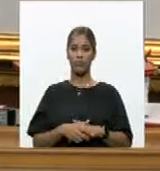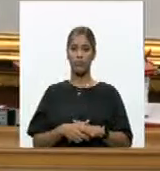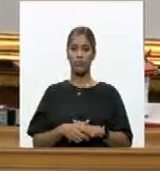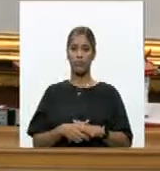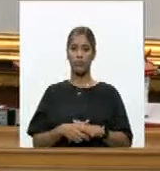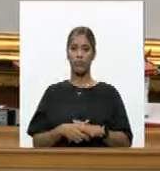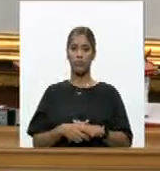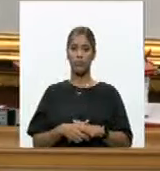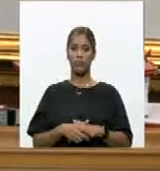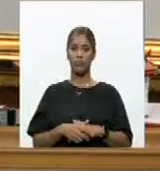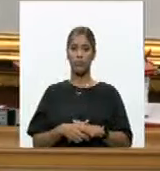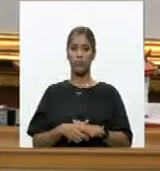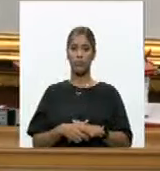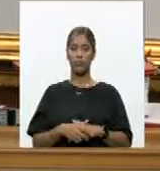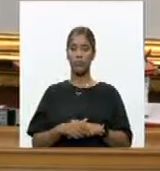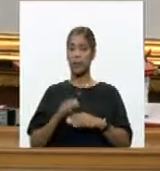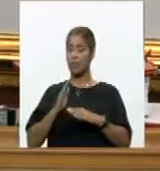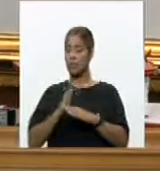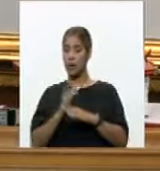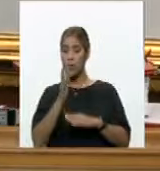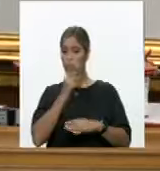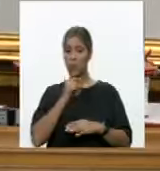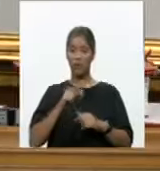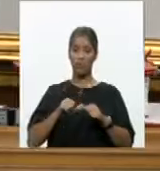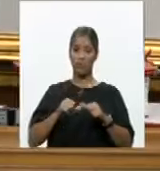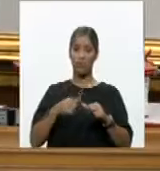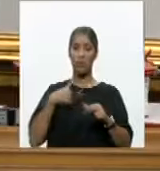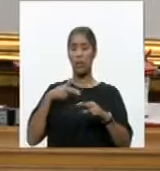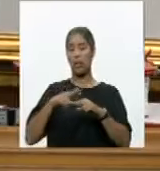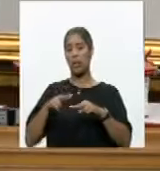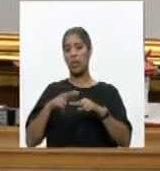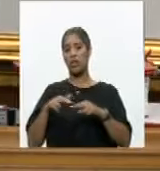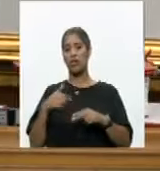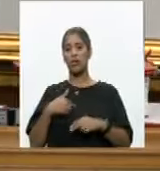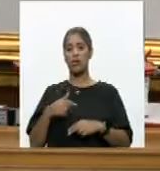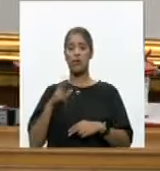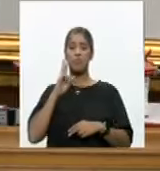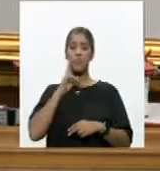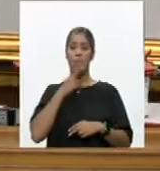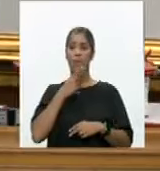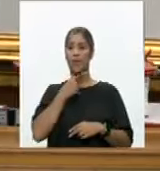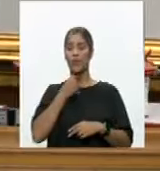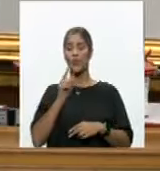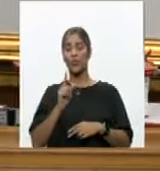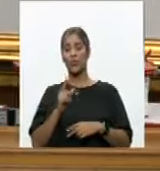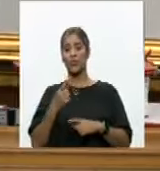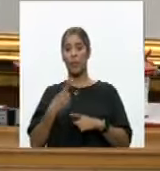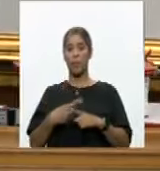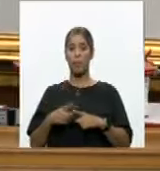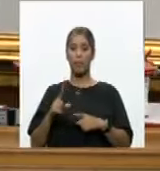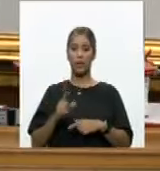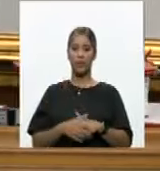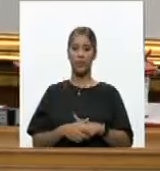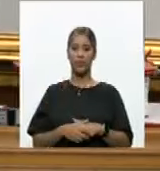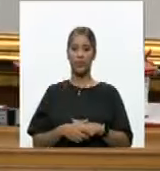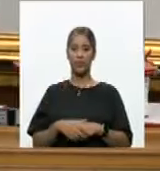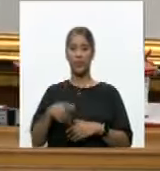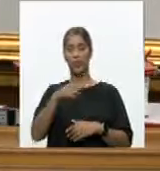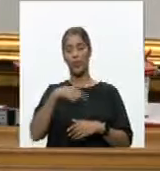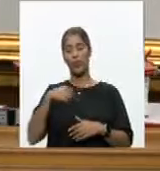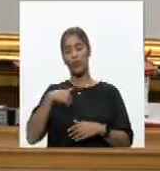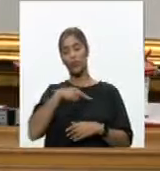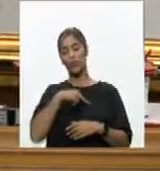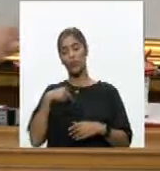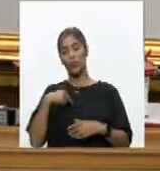de manera ininterrumpida. Y como no éramos niños, quizás a mi mamá no le gustaba mucho el tema, pero todos